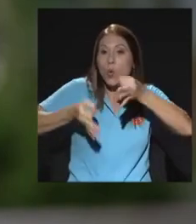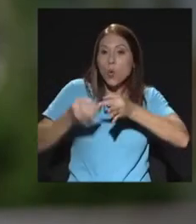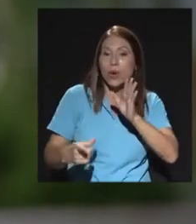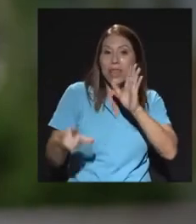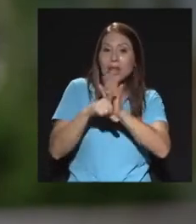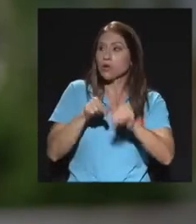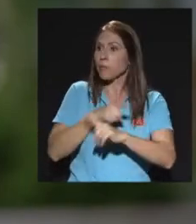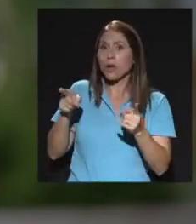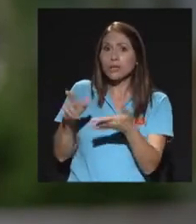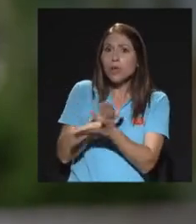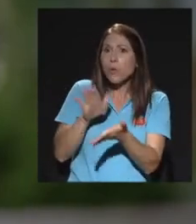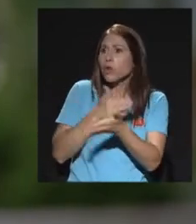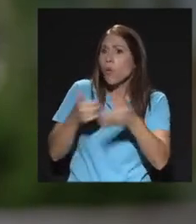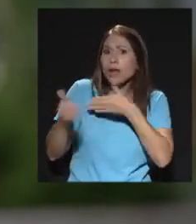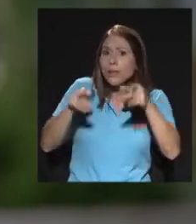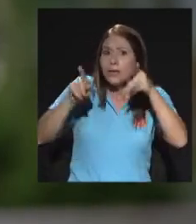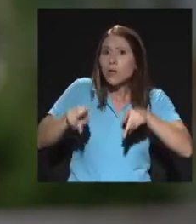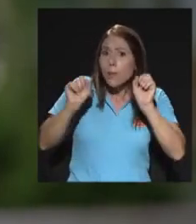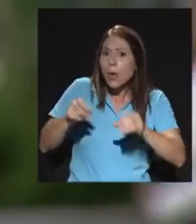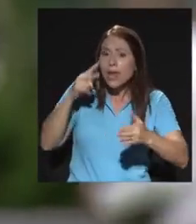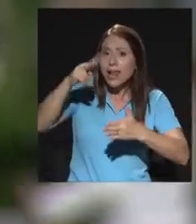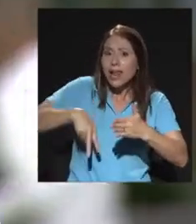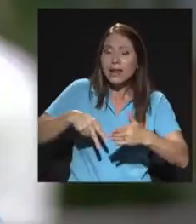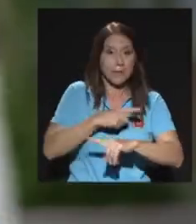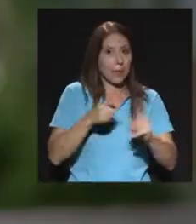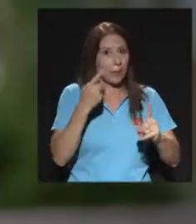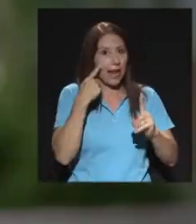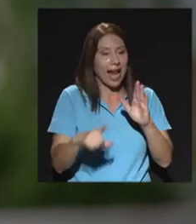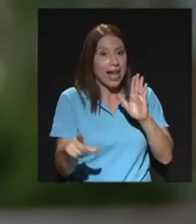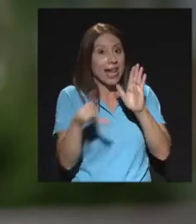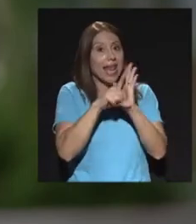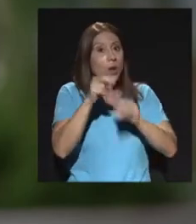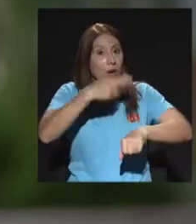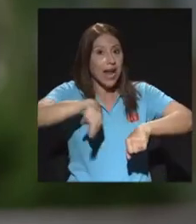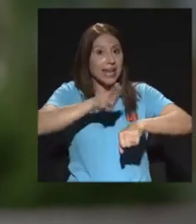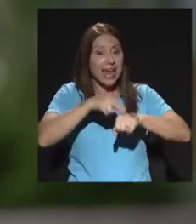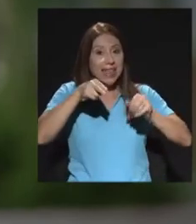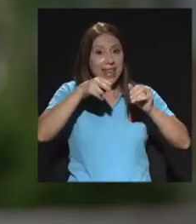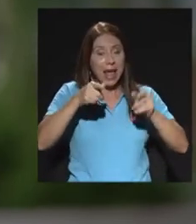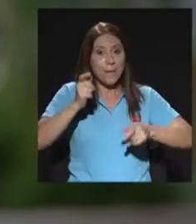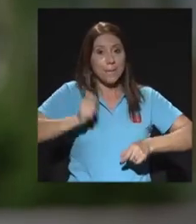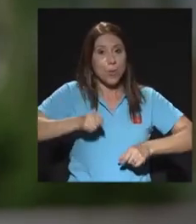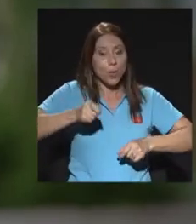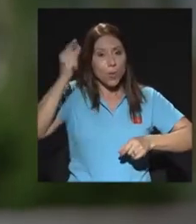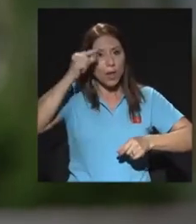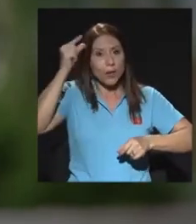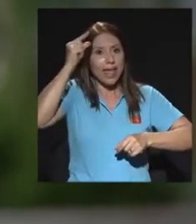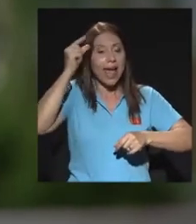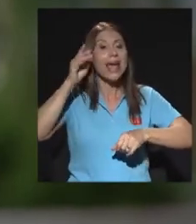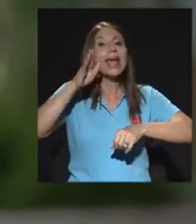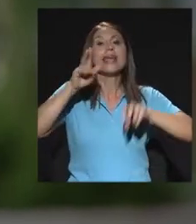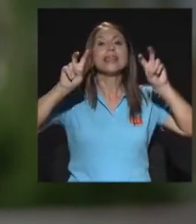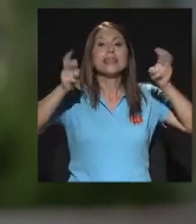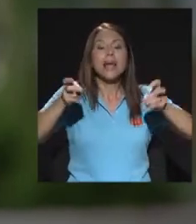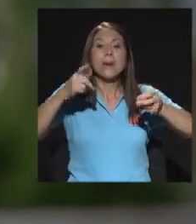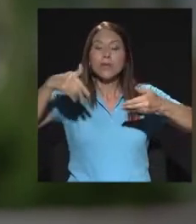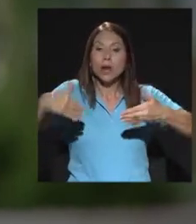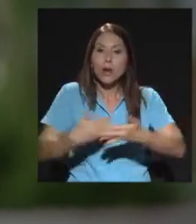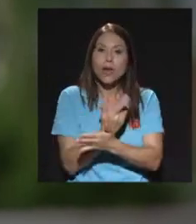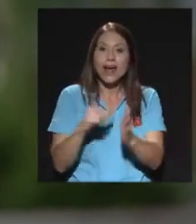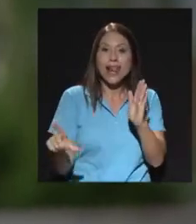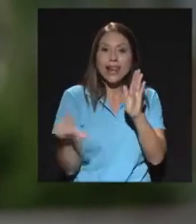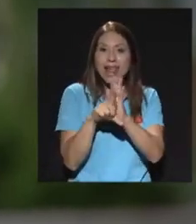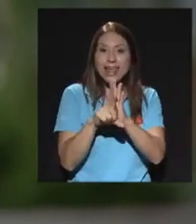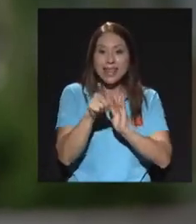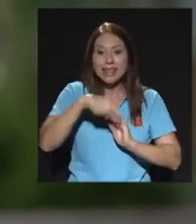lo puede perdón, leer. Perdón, aquí cualquiera está, lo puede leer. Ley orgánica de la Procuraduría. En materia de la decisión sobre una nueva ley de espectro de